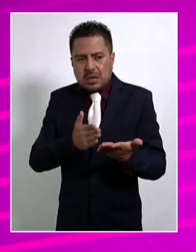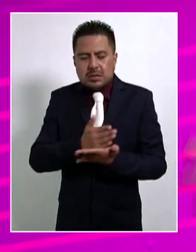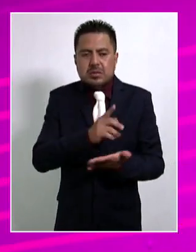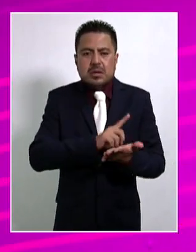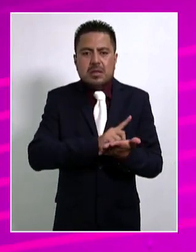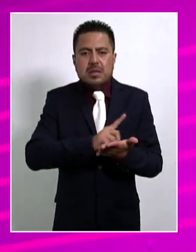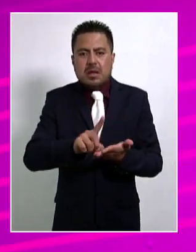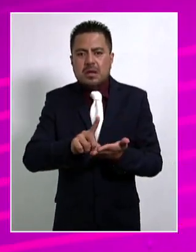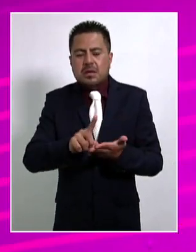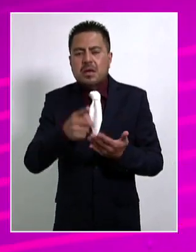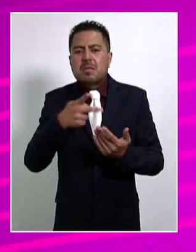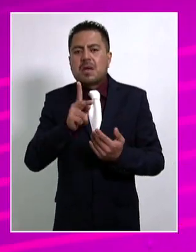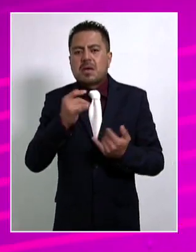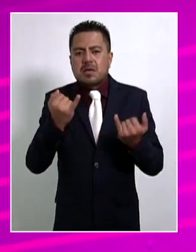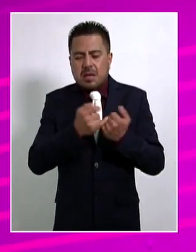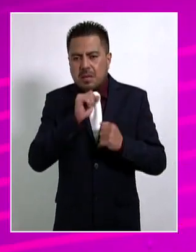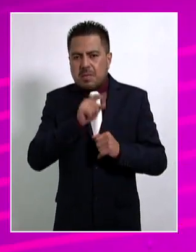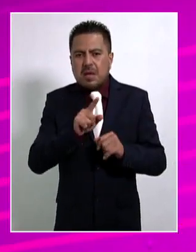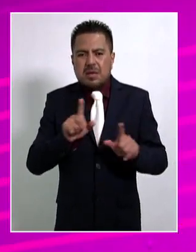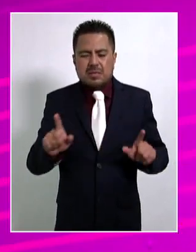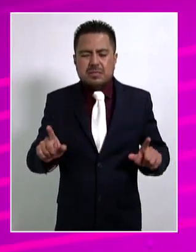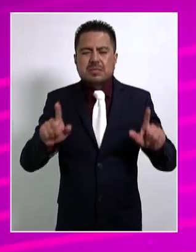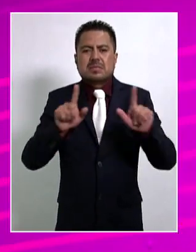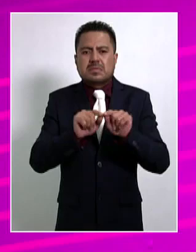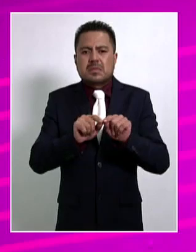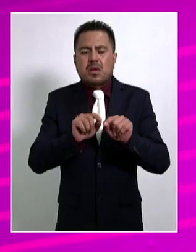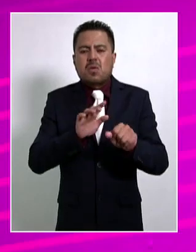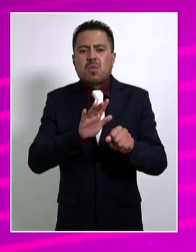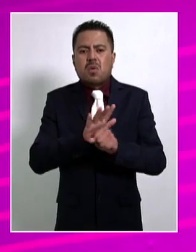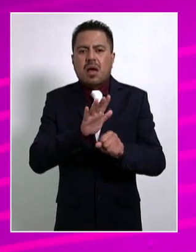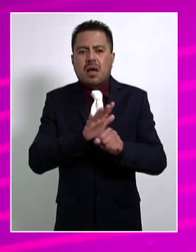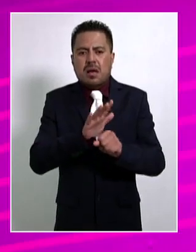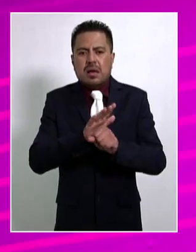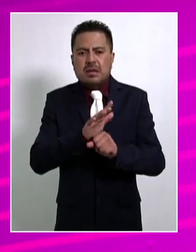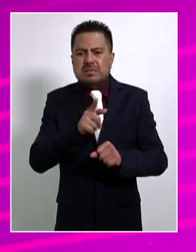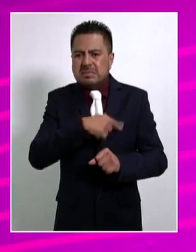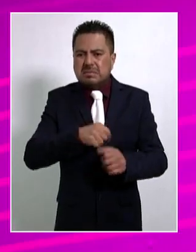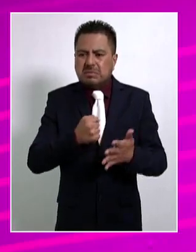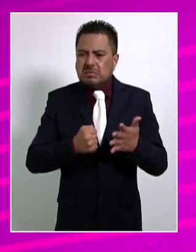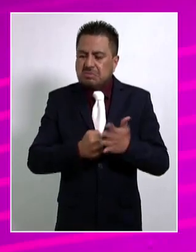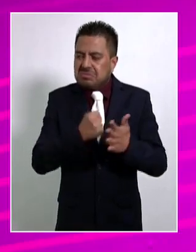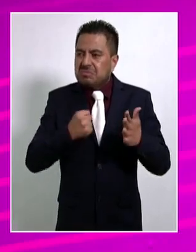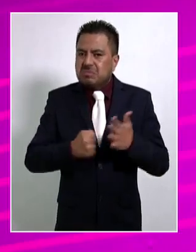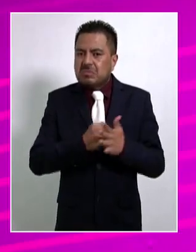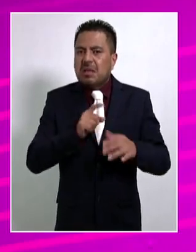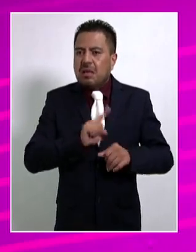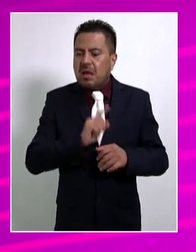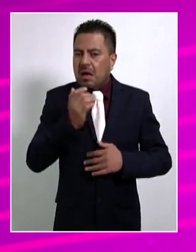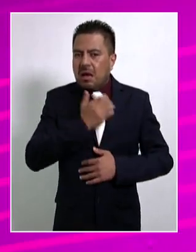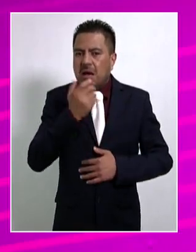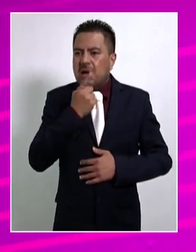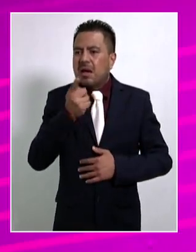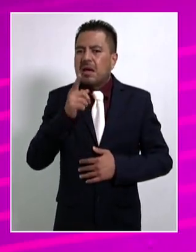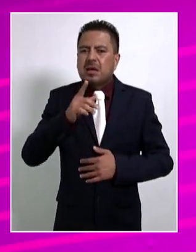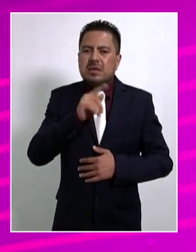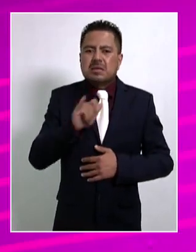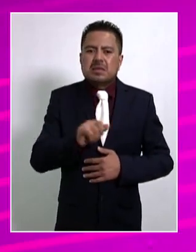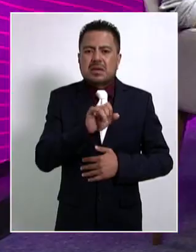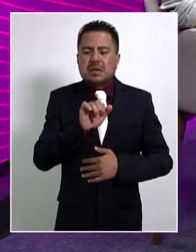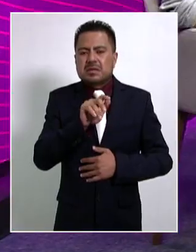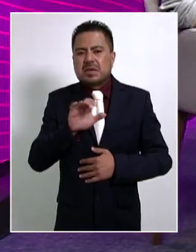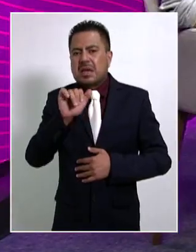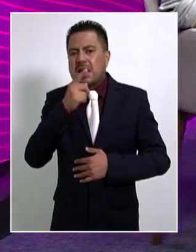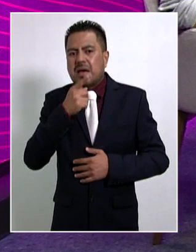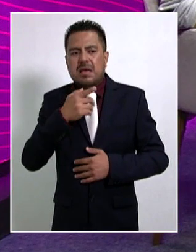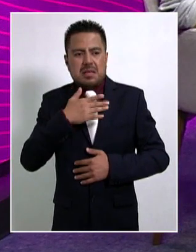sus derechos, pero también de manera muy concreta, ¿cuáles son los obstáculos cotidianos? Hablaba Jessica, por ejemplo, del tema